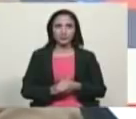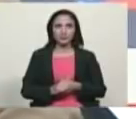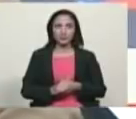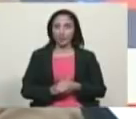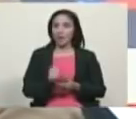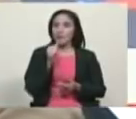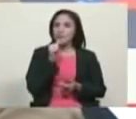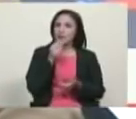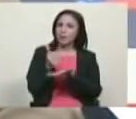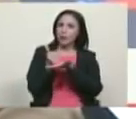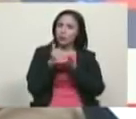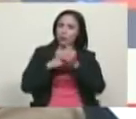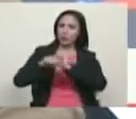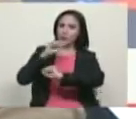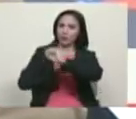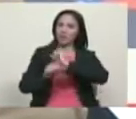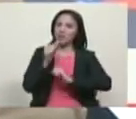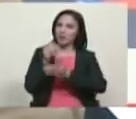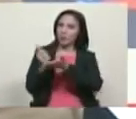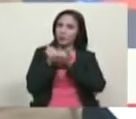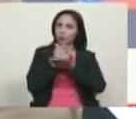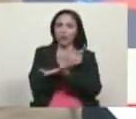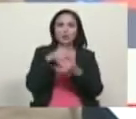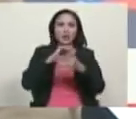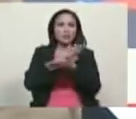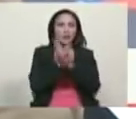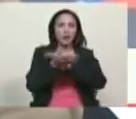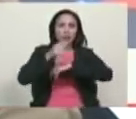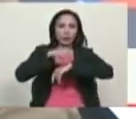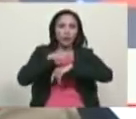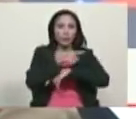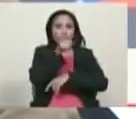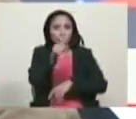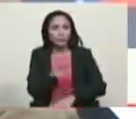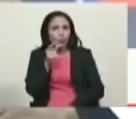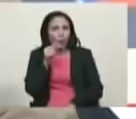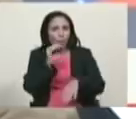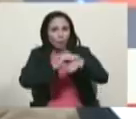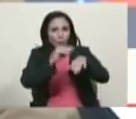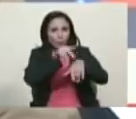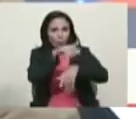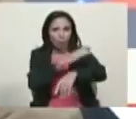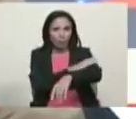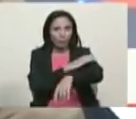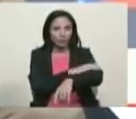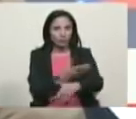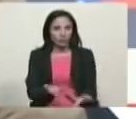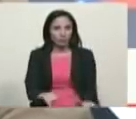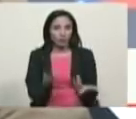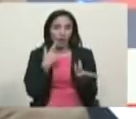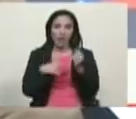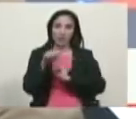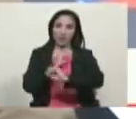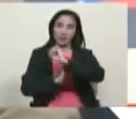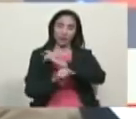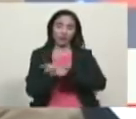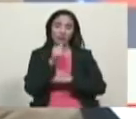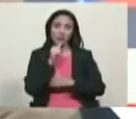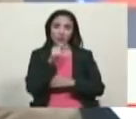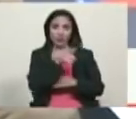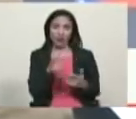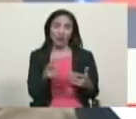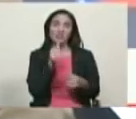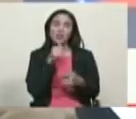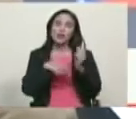¿Quién podrá defendernos si se me acabó el ultimátum? Pedro Sánchez. Pues nos va a defender Pedro Sánchez, ¿tú sabes